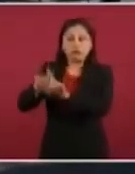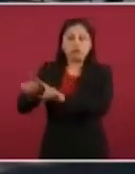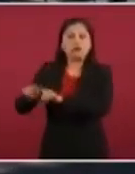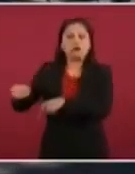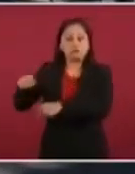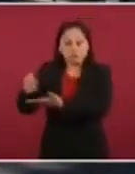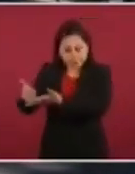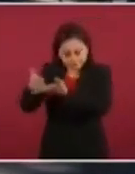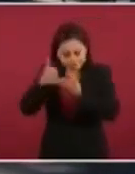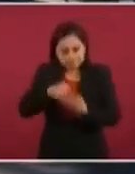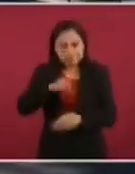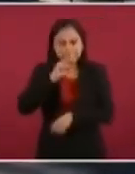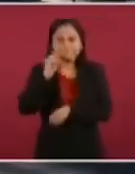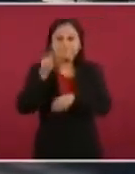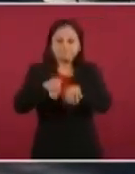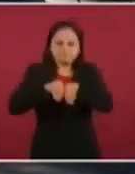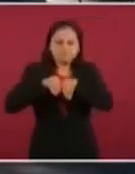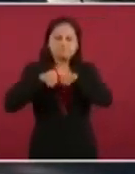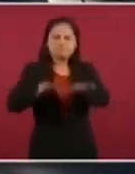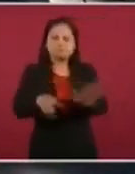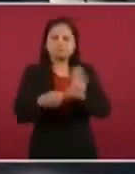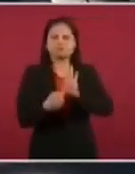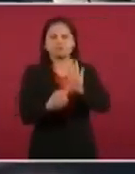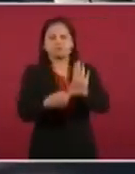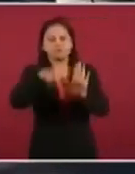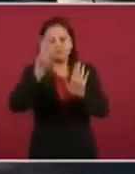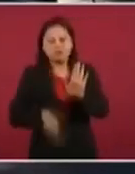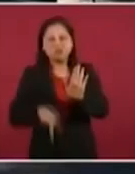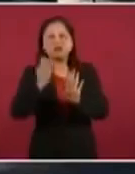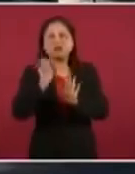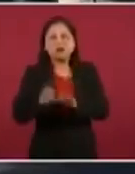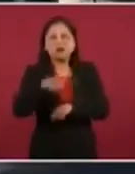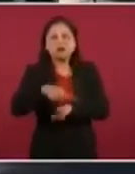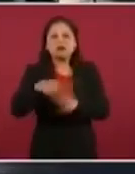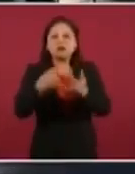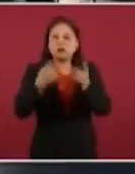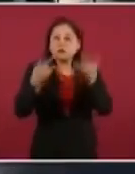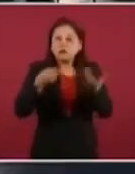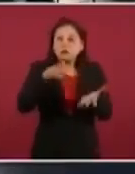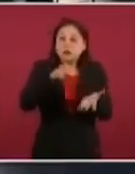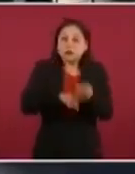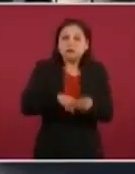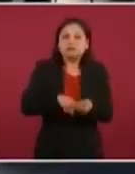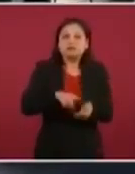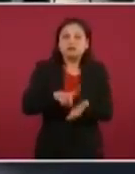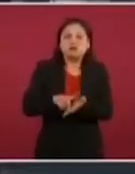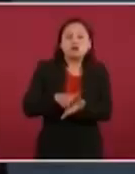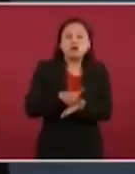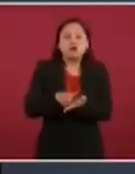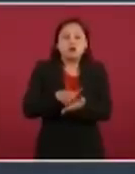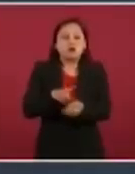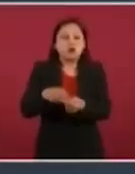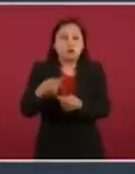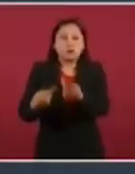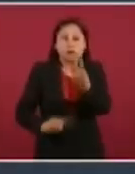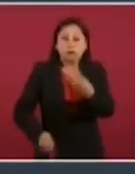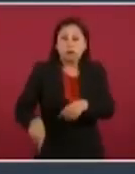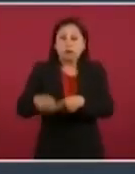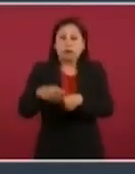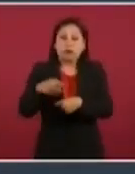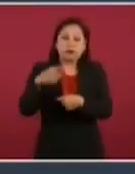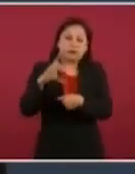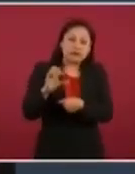la realidad que con esas drogas químicas con el cristal con el fentanilo